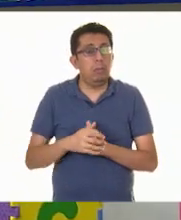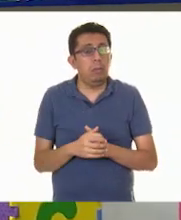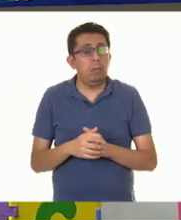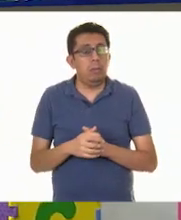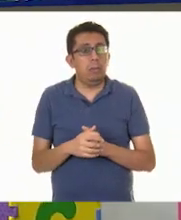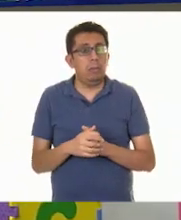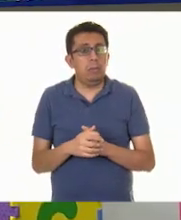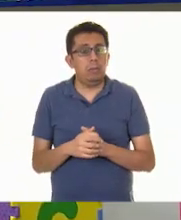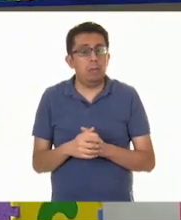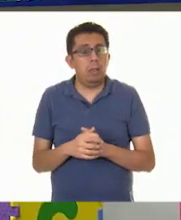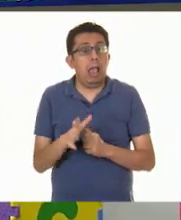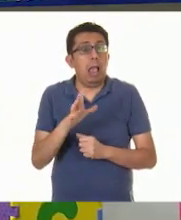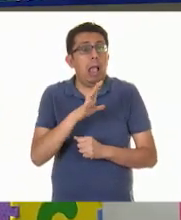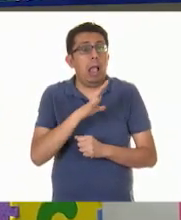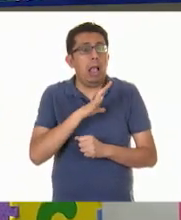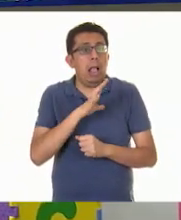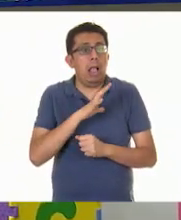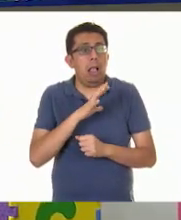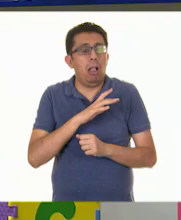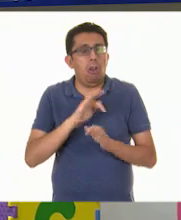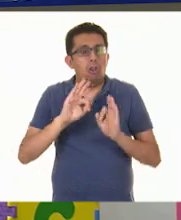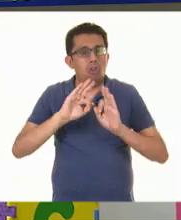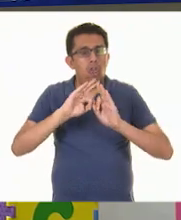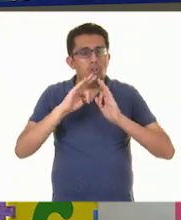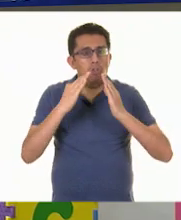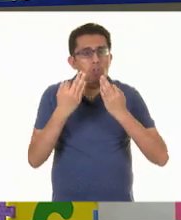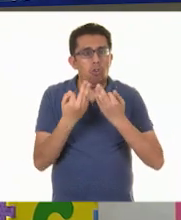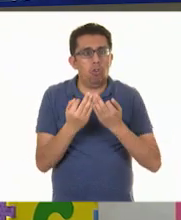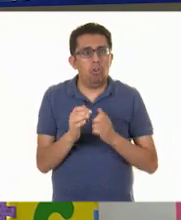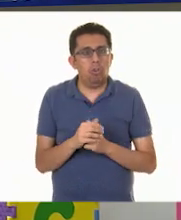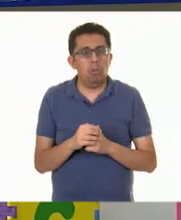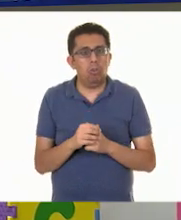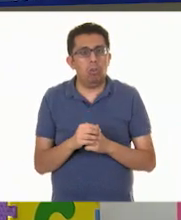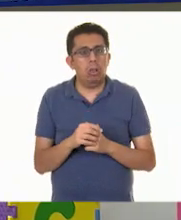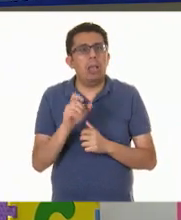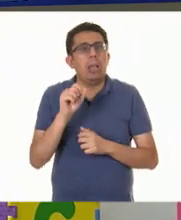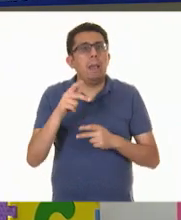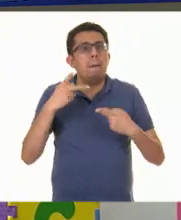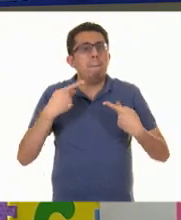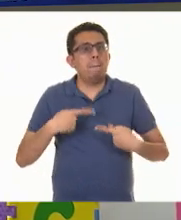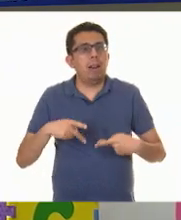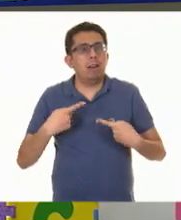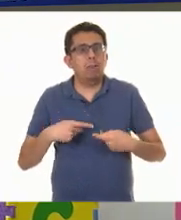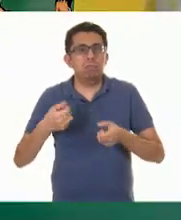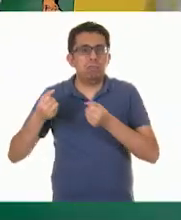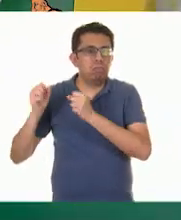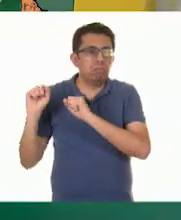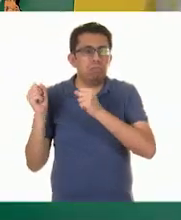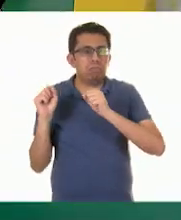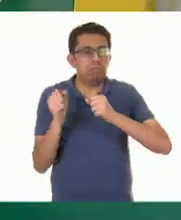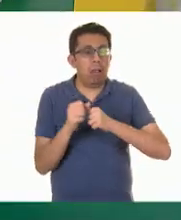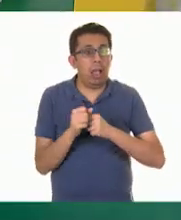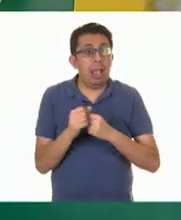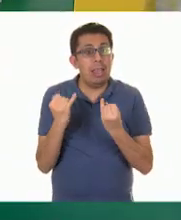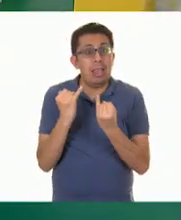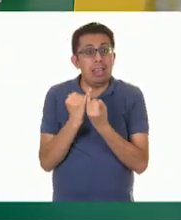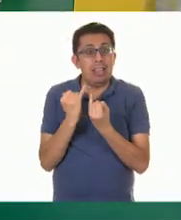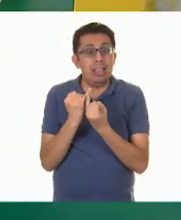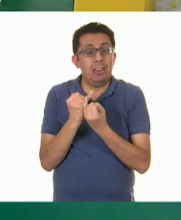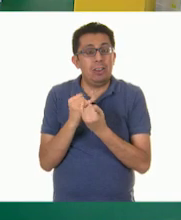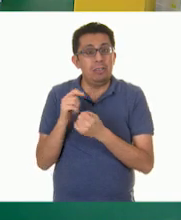el sistema de los painanis, o los corredores ligeros. Ah, como esos que van ahí. Esos